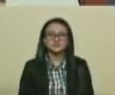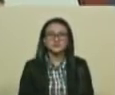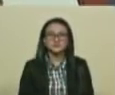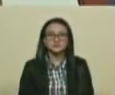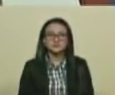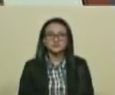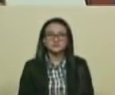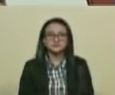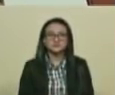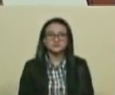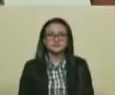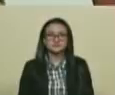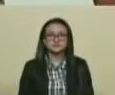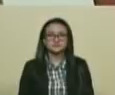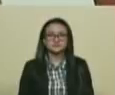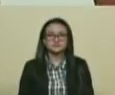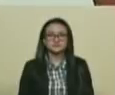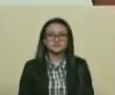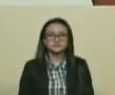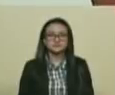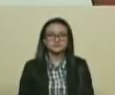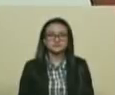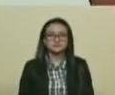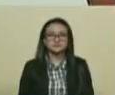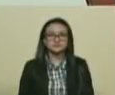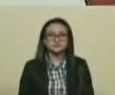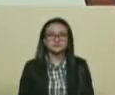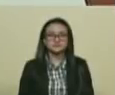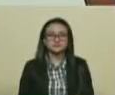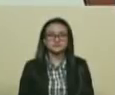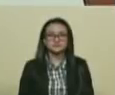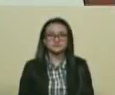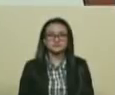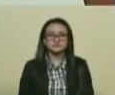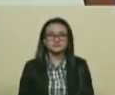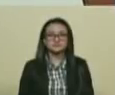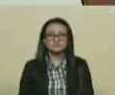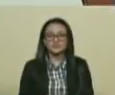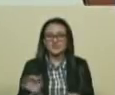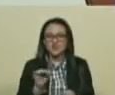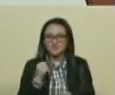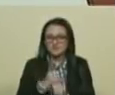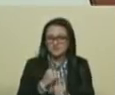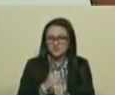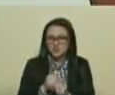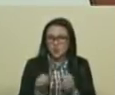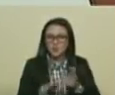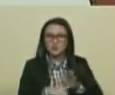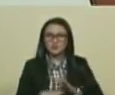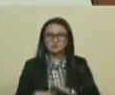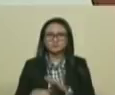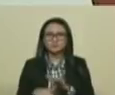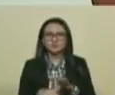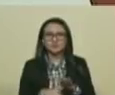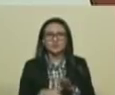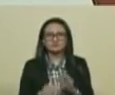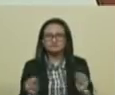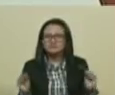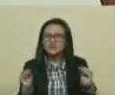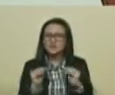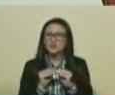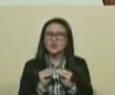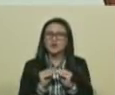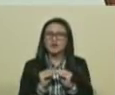Porque la manera como actúa a gran escala la corrupción es idéntica y